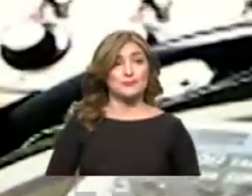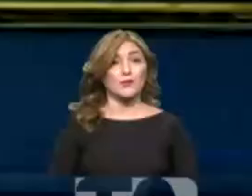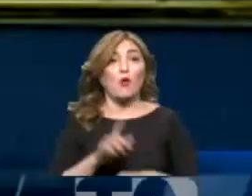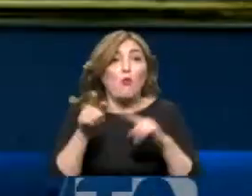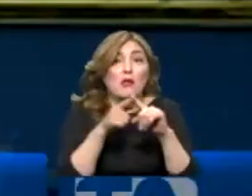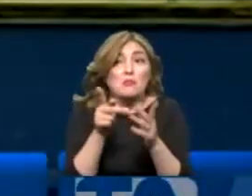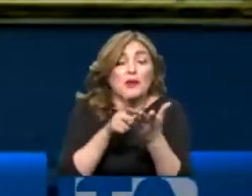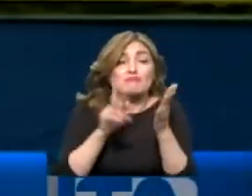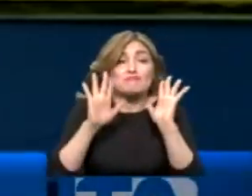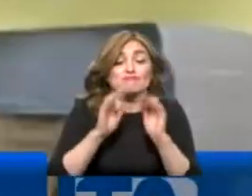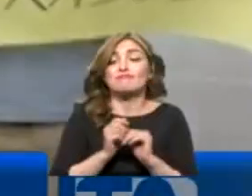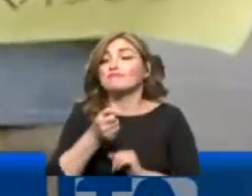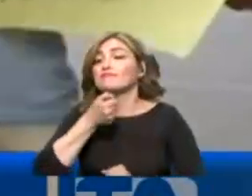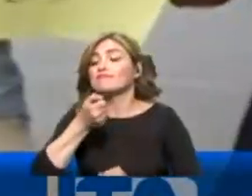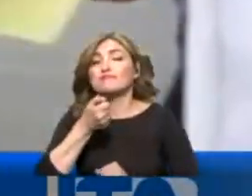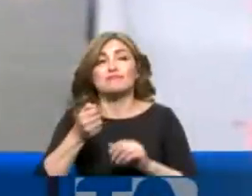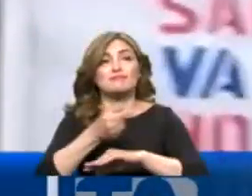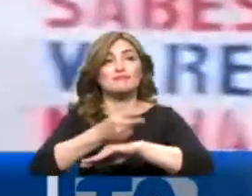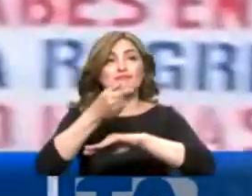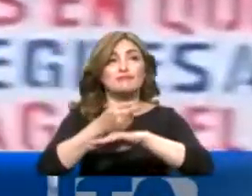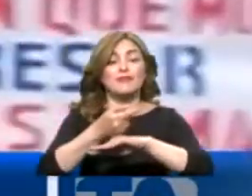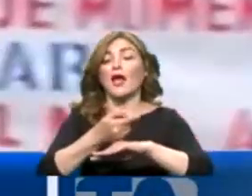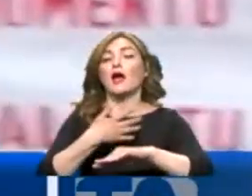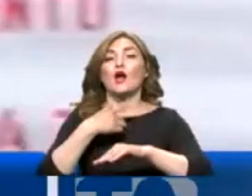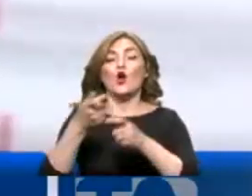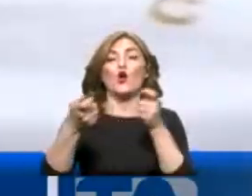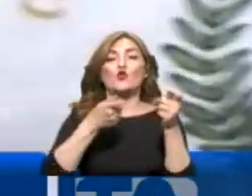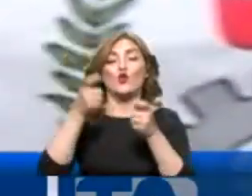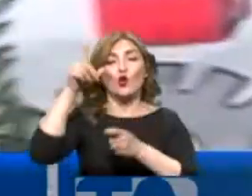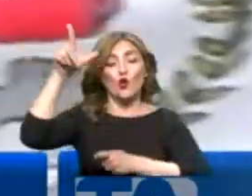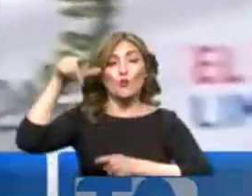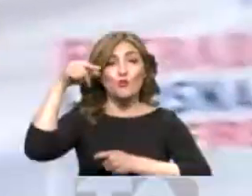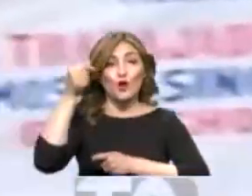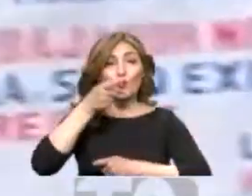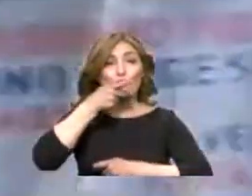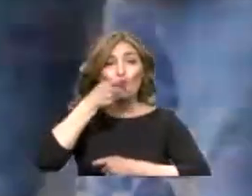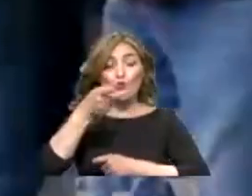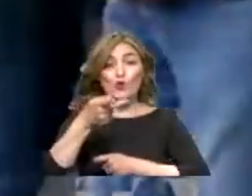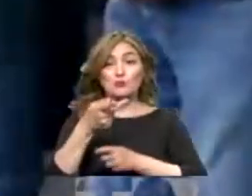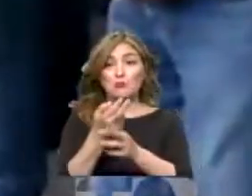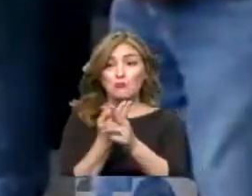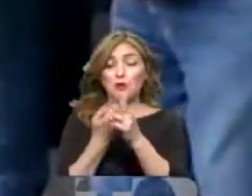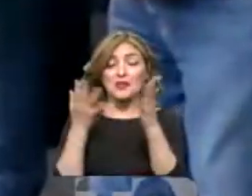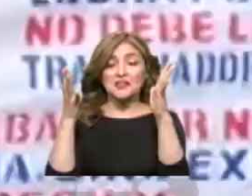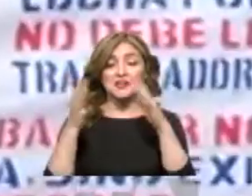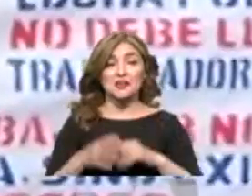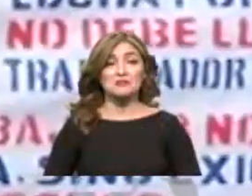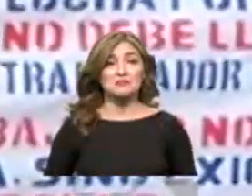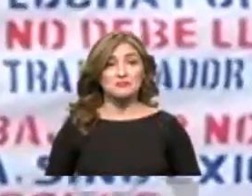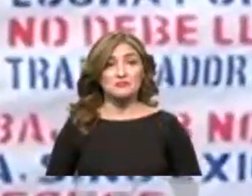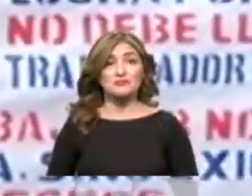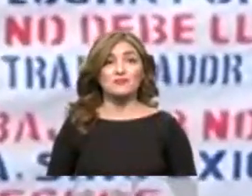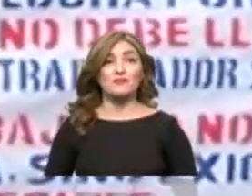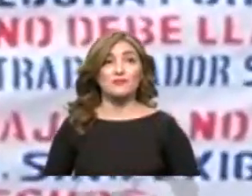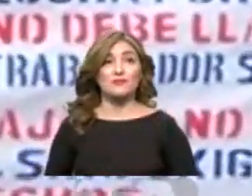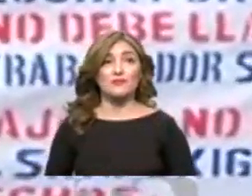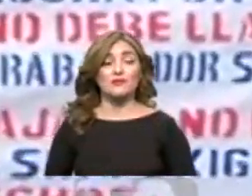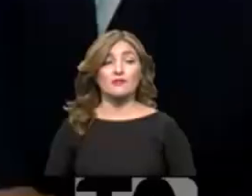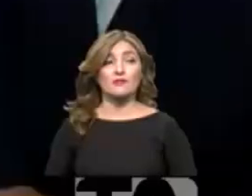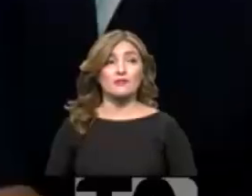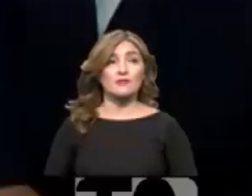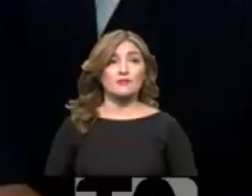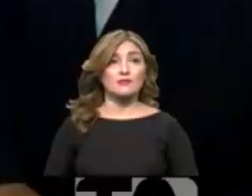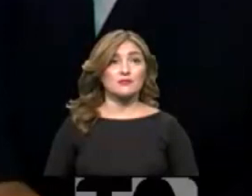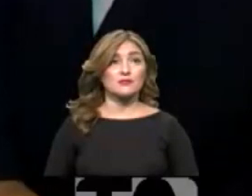Solicitamos una entrevista a la Gerencia de Medios Públicos, pero hasta el cierre de este reportaje no hemos obtenido ninguna respuesta. En